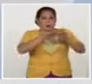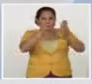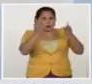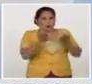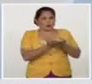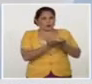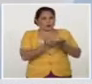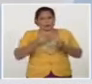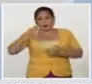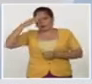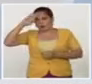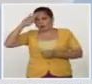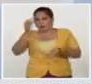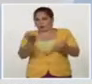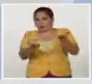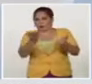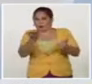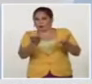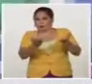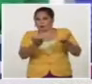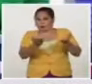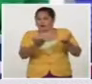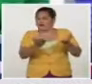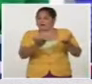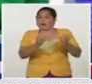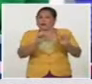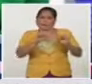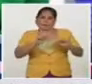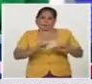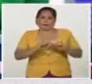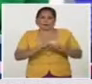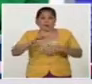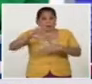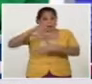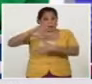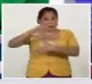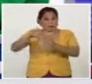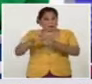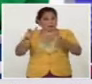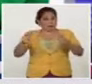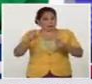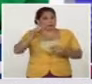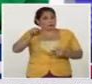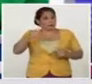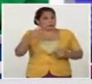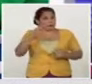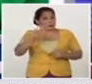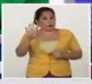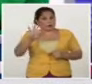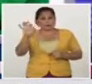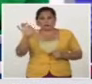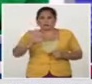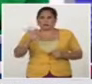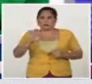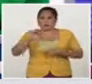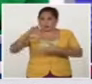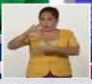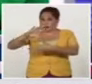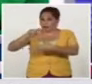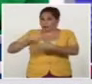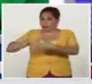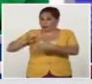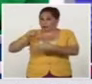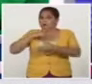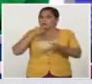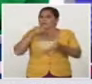de 2,08, y la de las Américas, que se incrementa a 2,44%, pues una